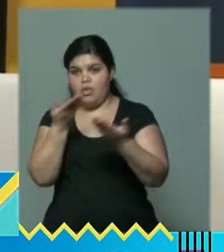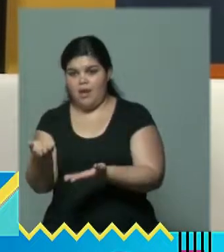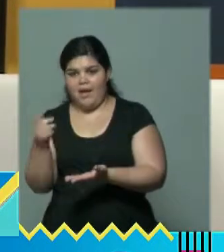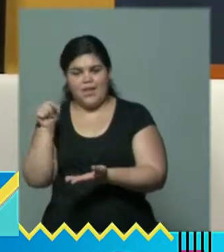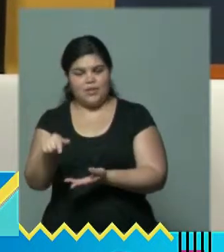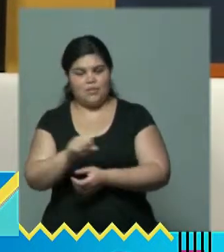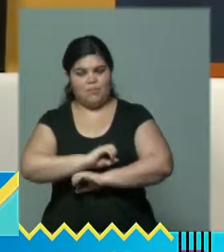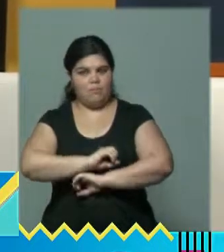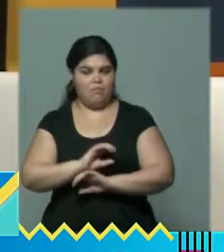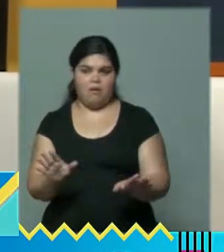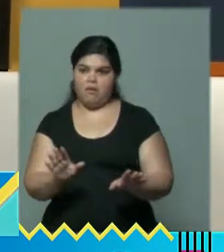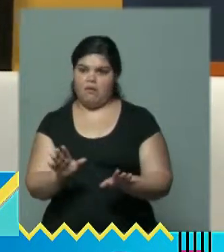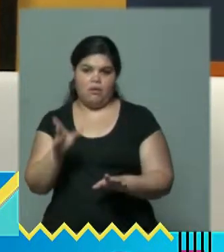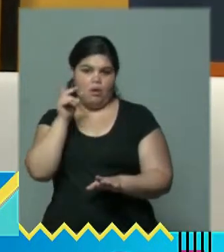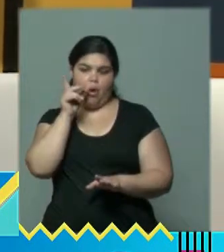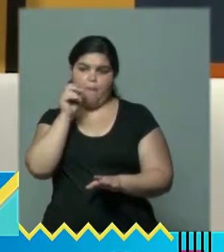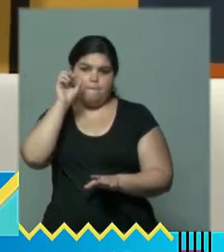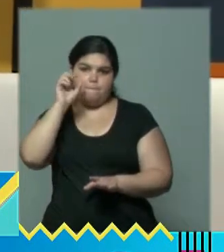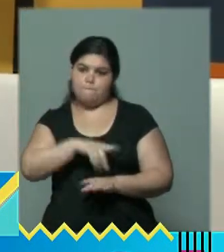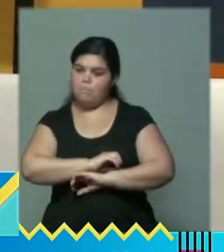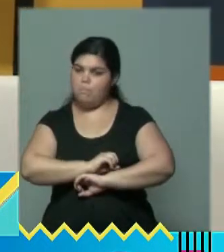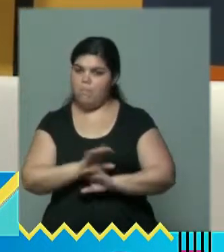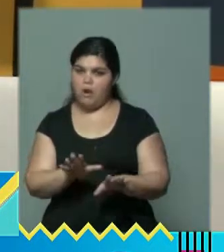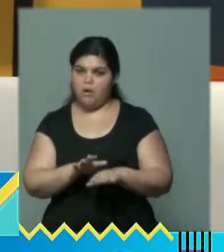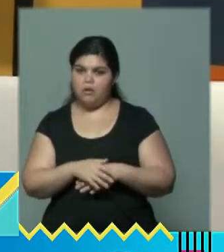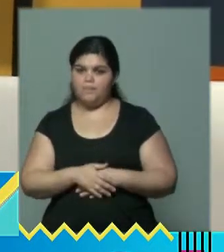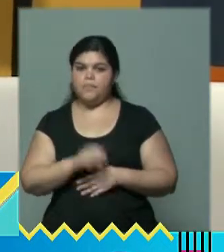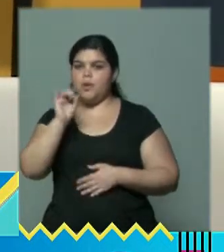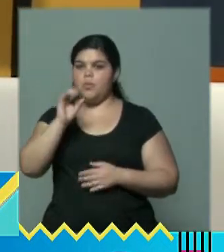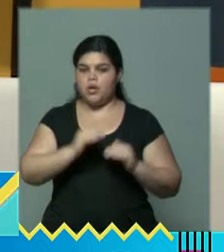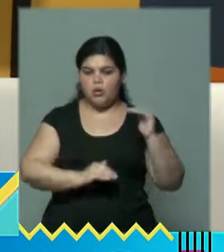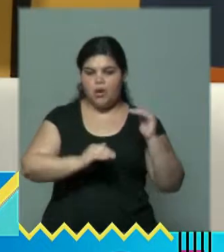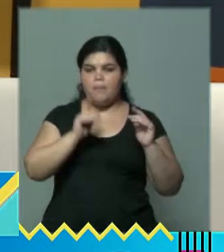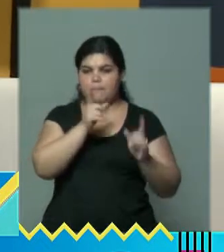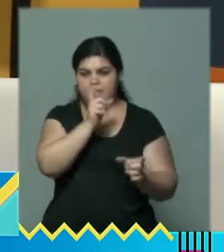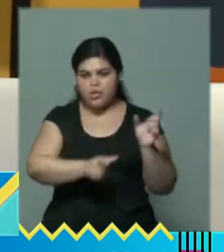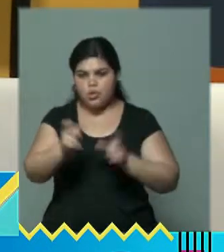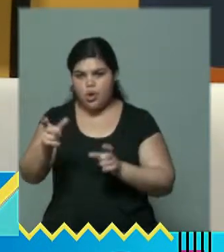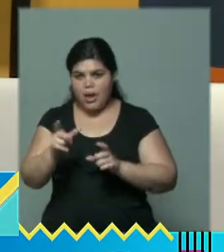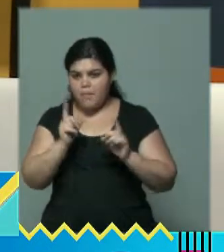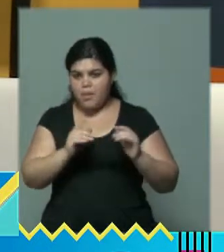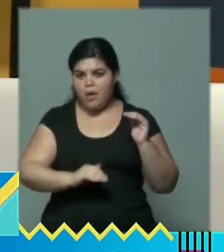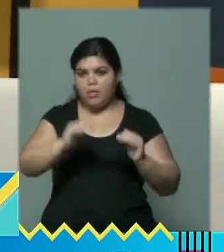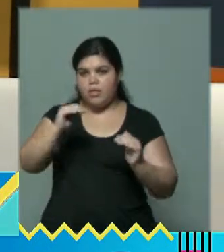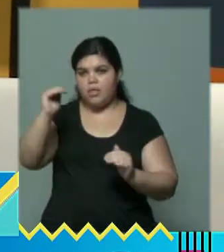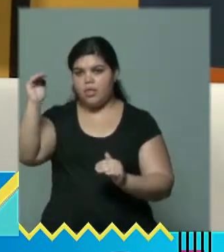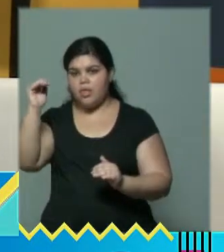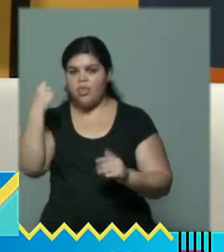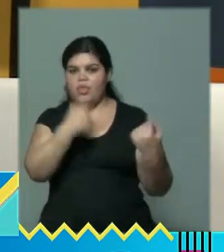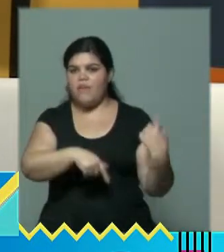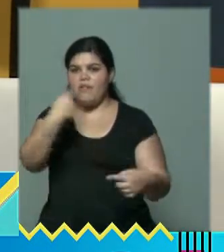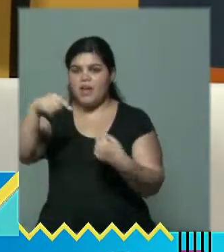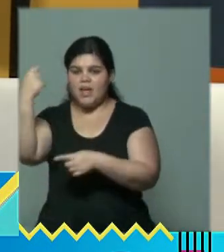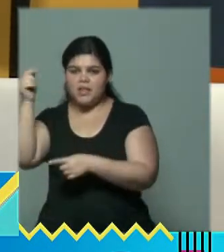mala política. No solamente la categorización dentro de los mismos usuarios residenciales, que muchas veces implican